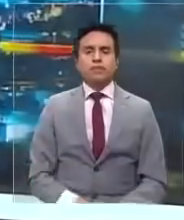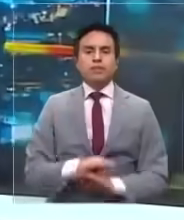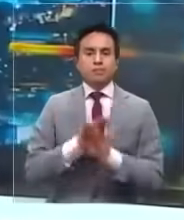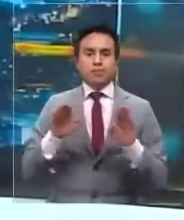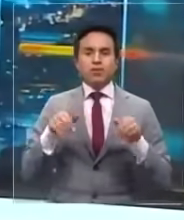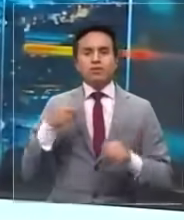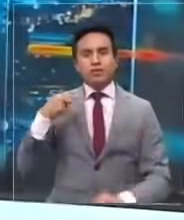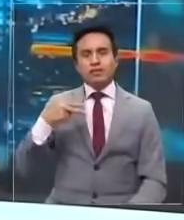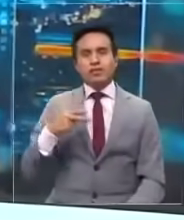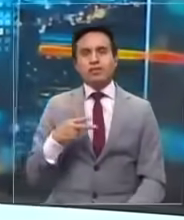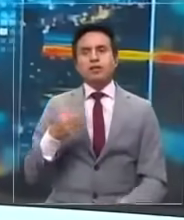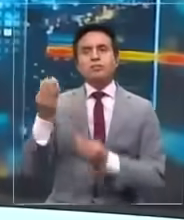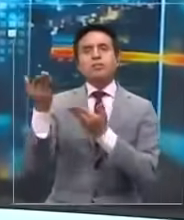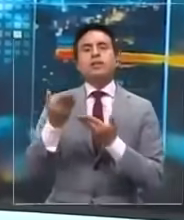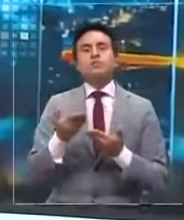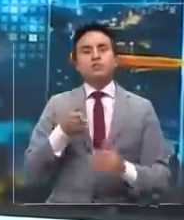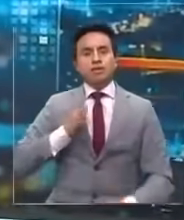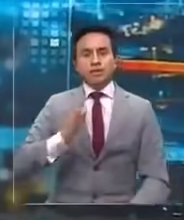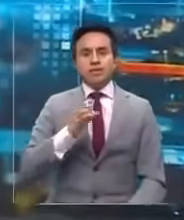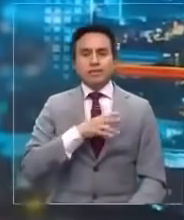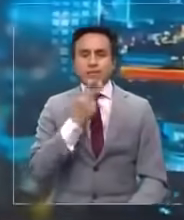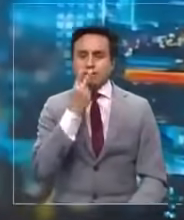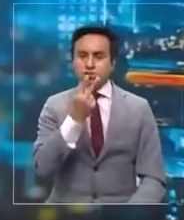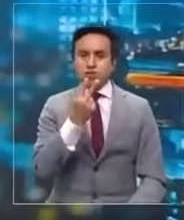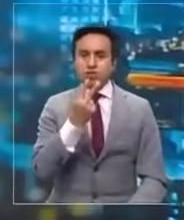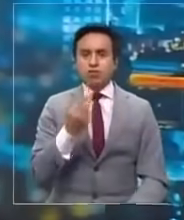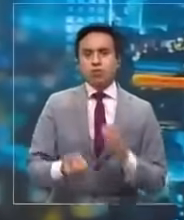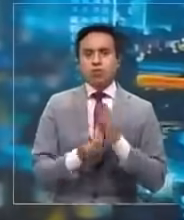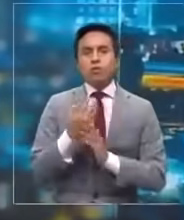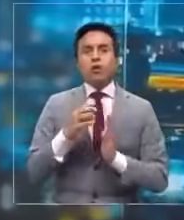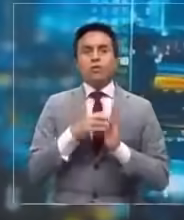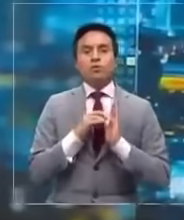Terminan por hoy las noticias, los invitamos a seguir en Chilevisión